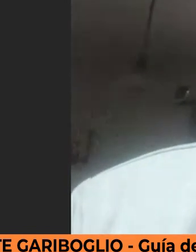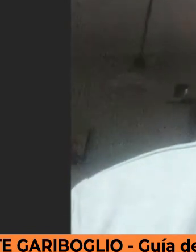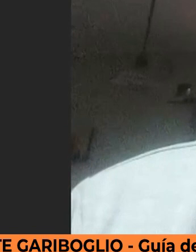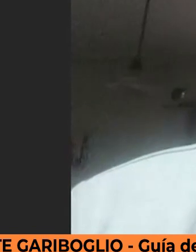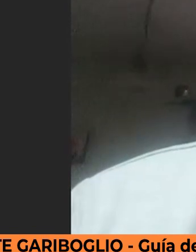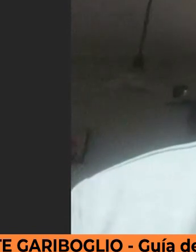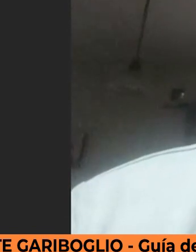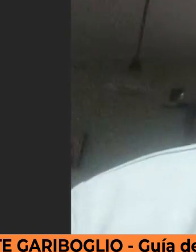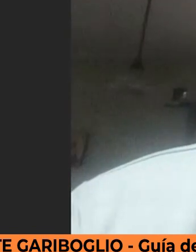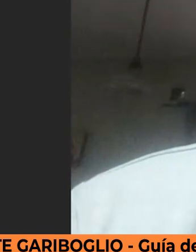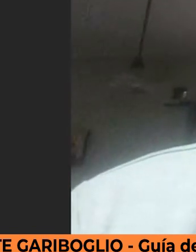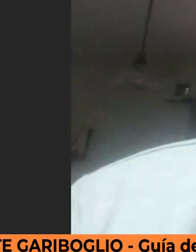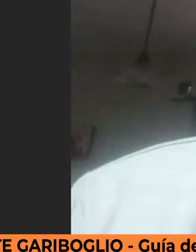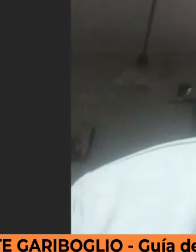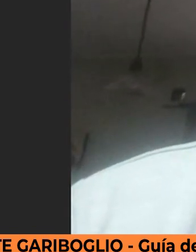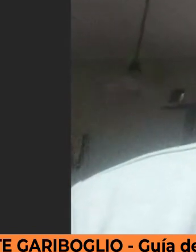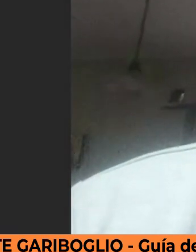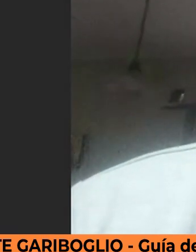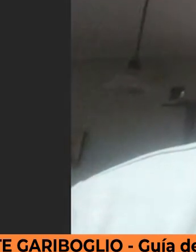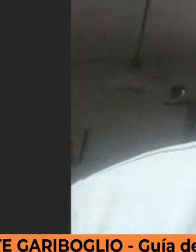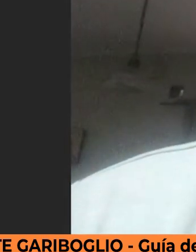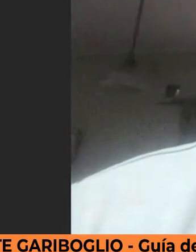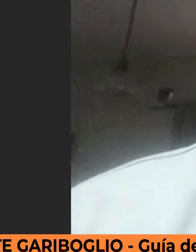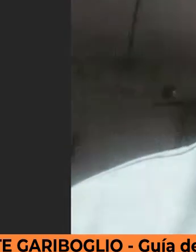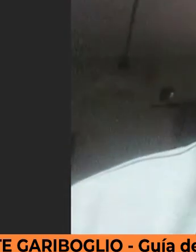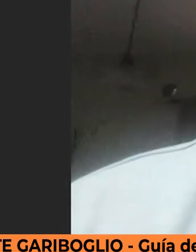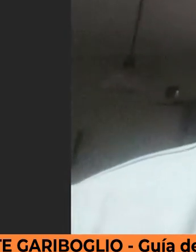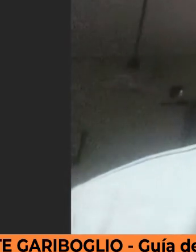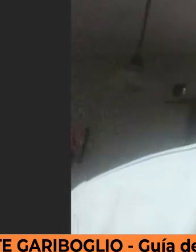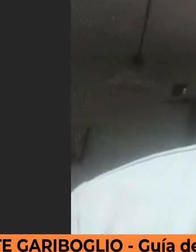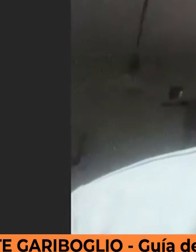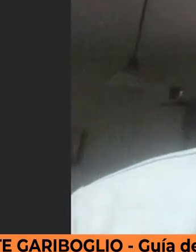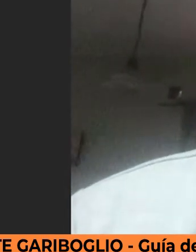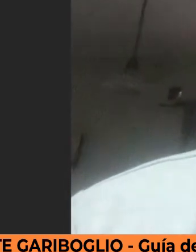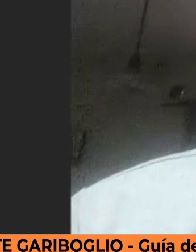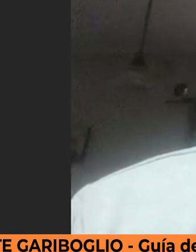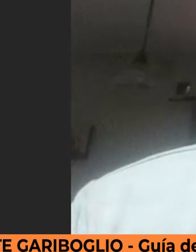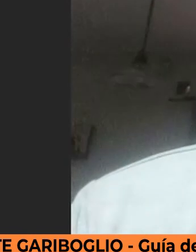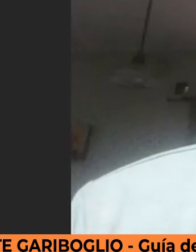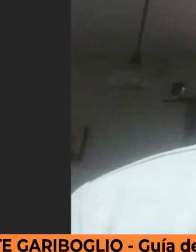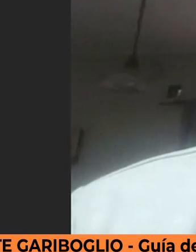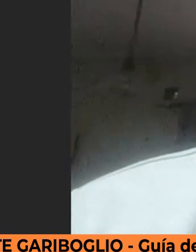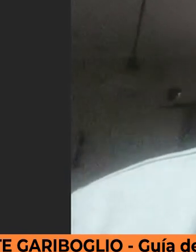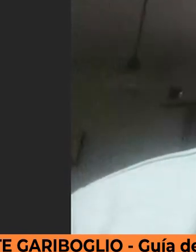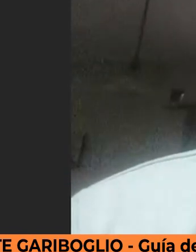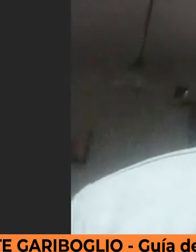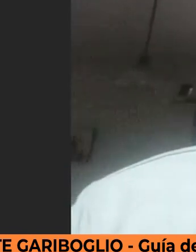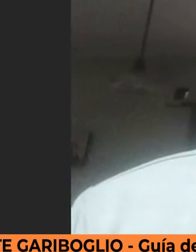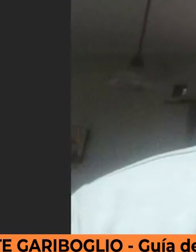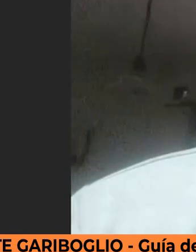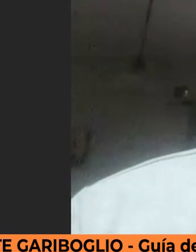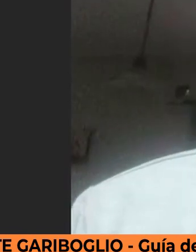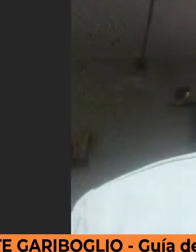desde el año 95 en el cuidado de este espacio y bueno, y últimamente se ha visto potenciado por lo que es el proyecto Gurupí en lo que es las estructuras de